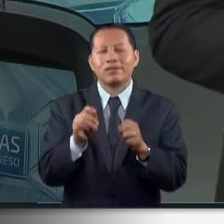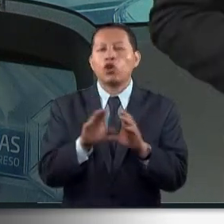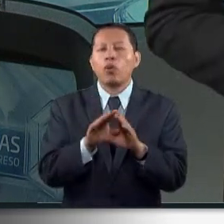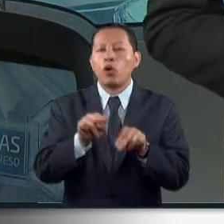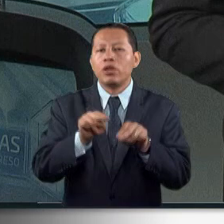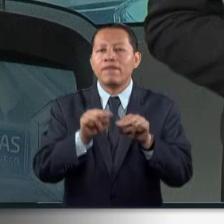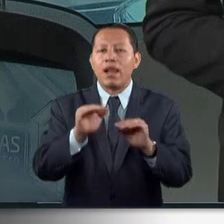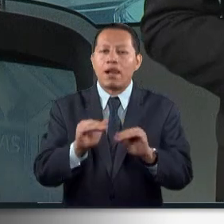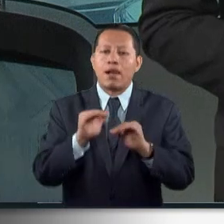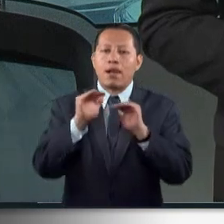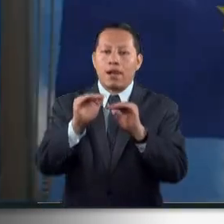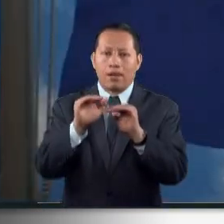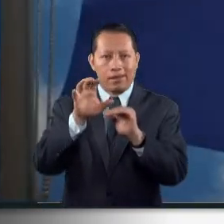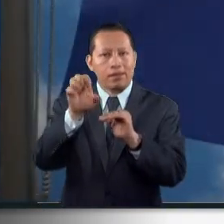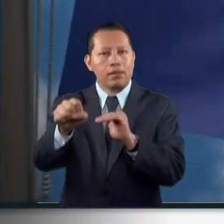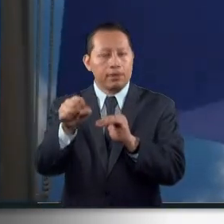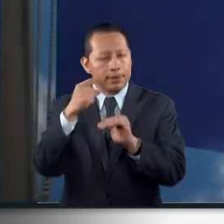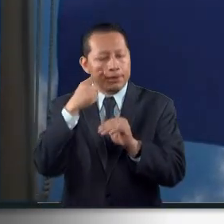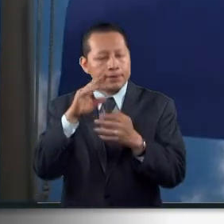a ver algunos datos.